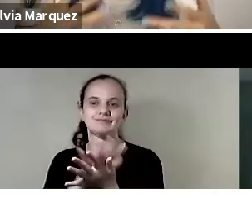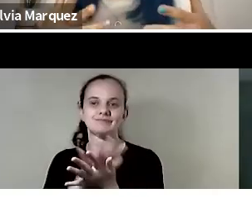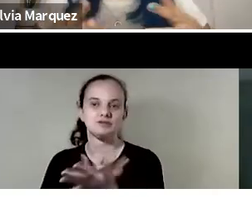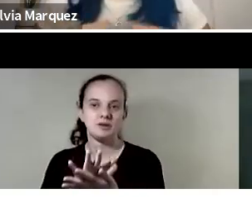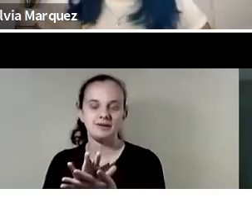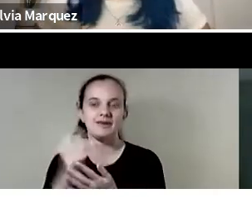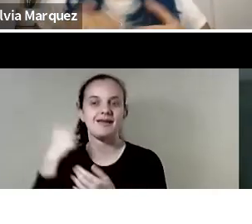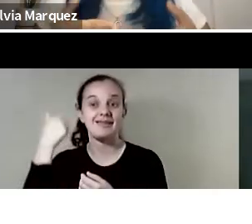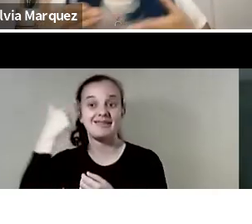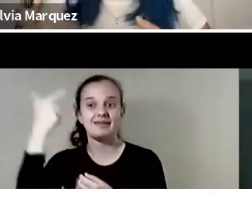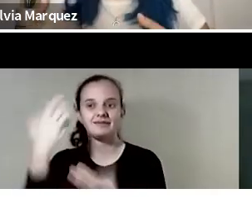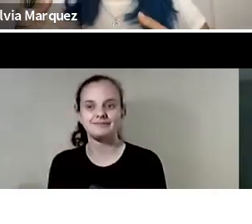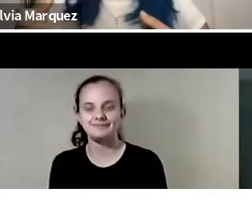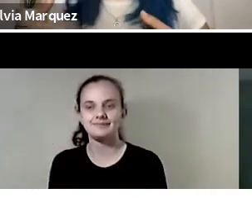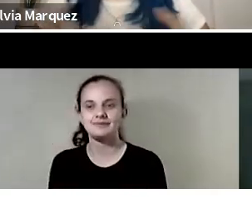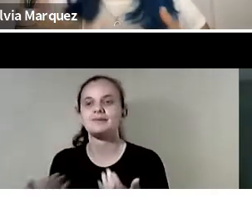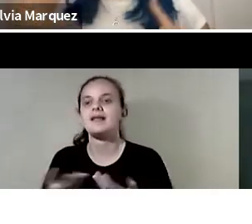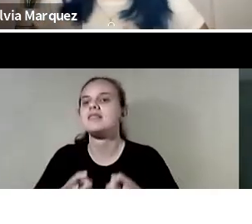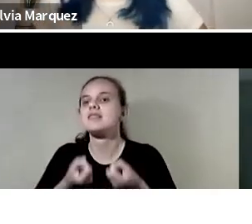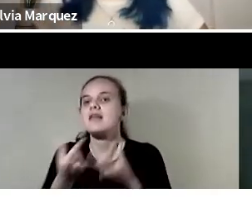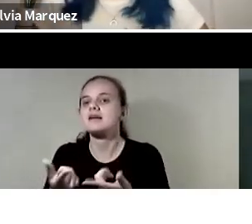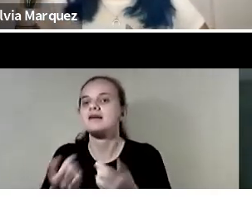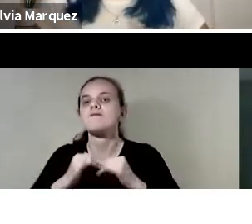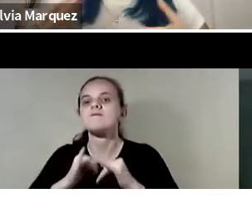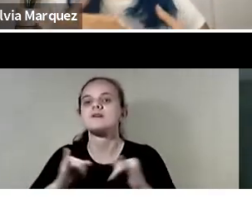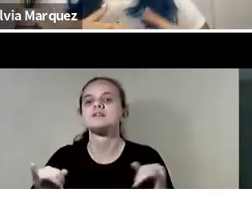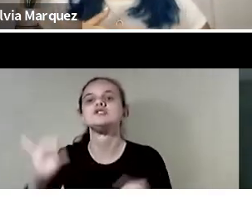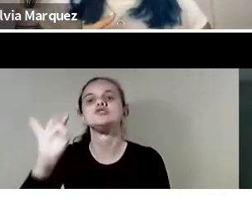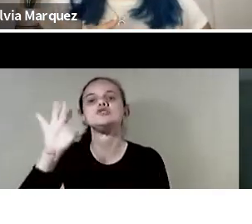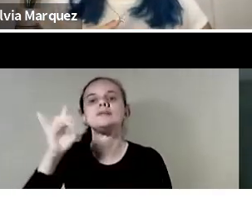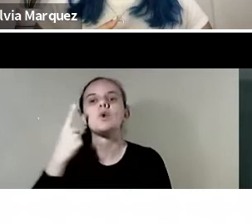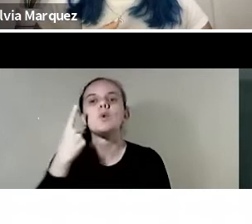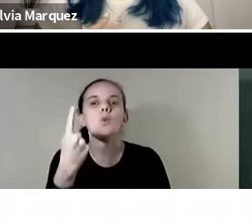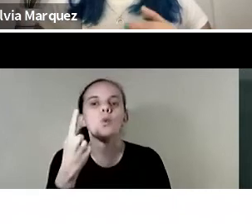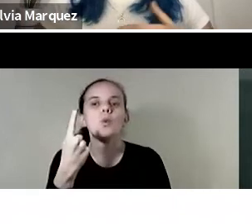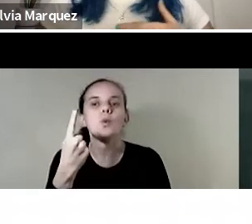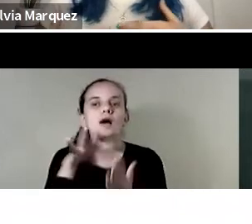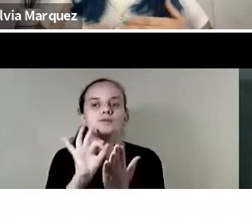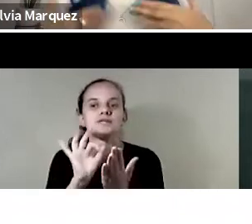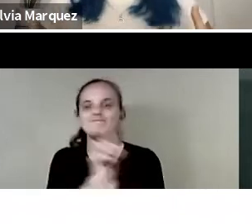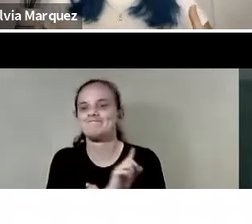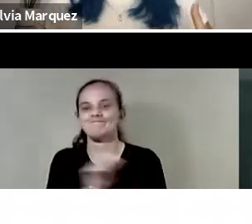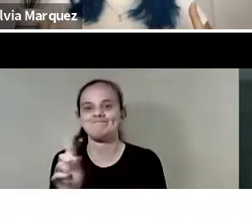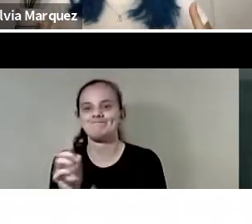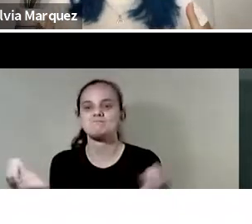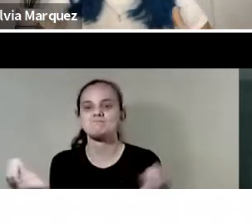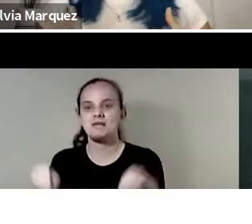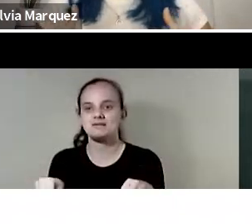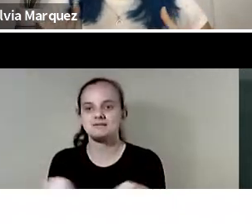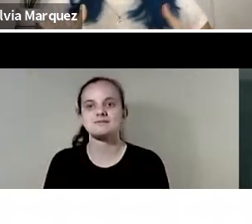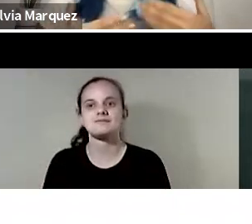sea, la información del mes, entonces estaría resuelto. Pero la idea es no dar la